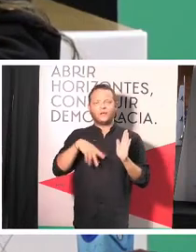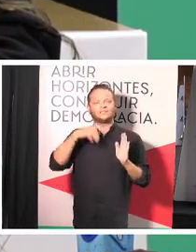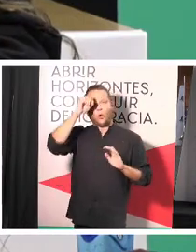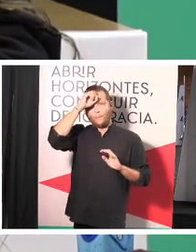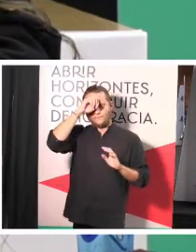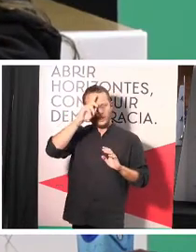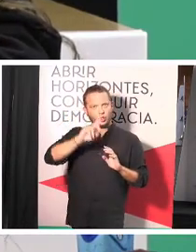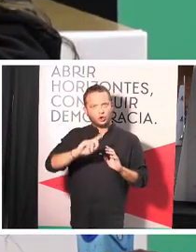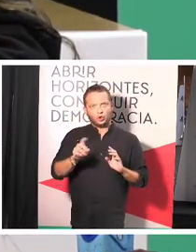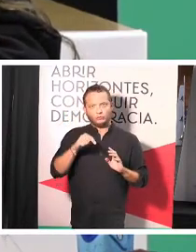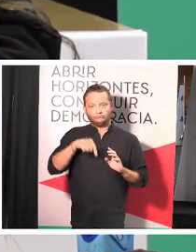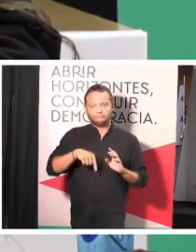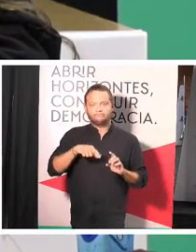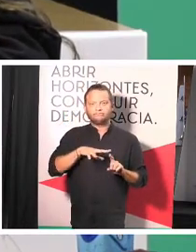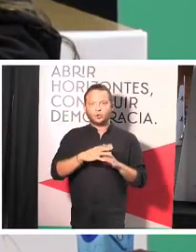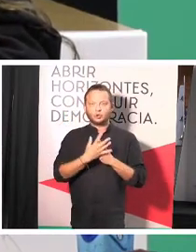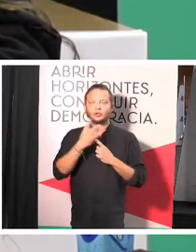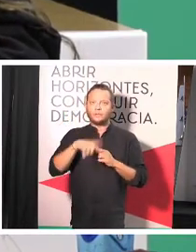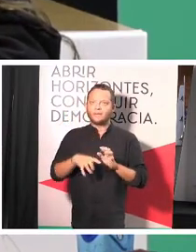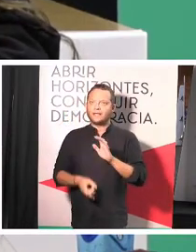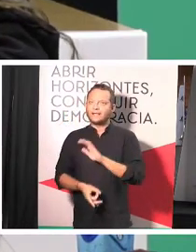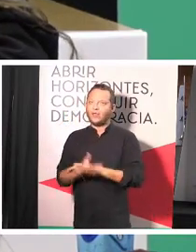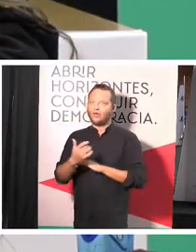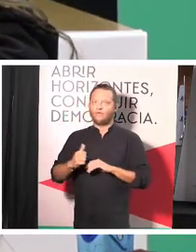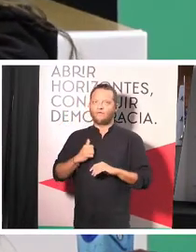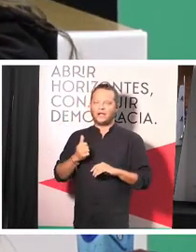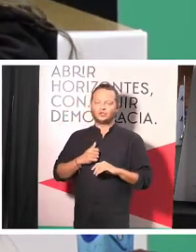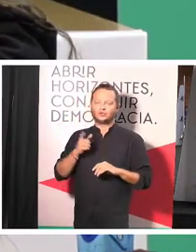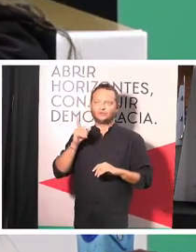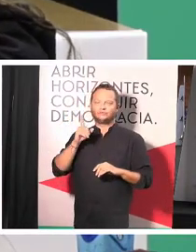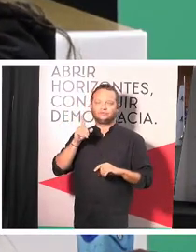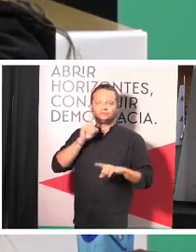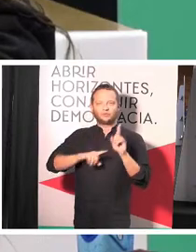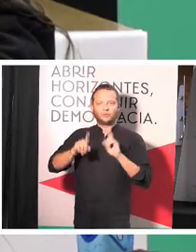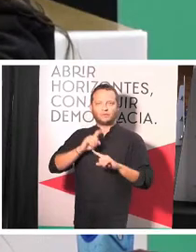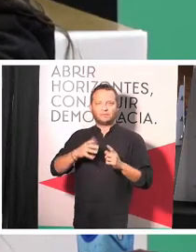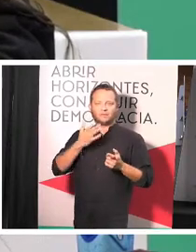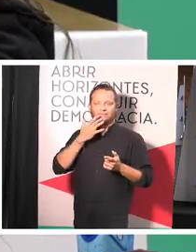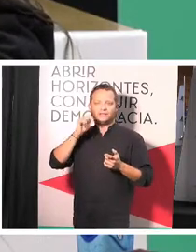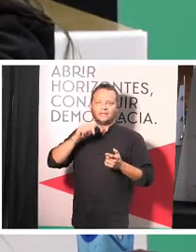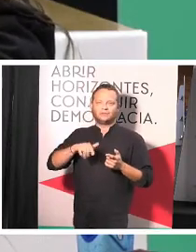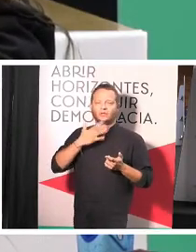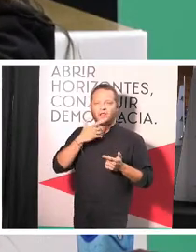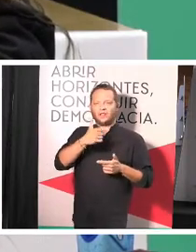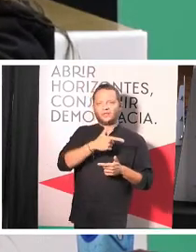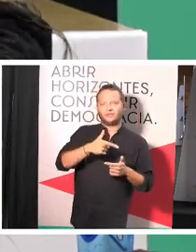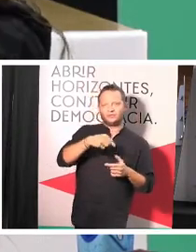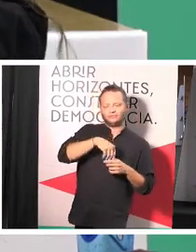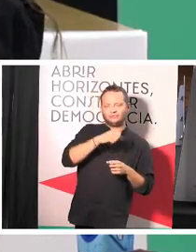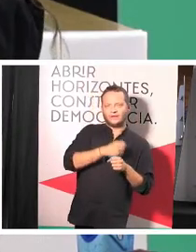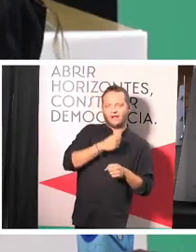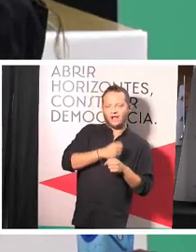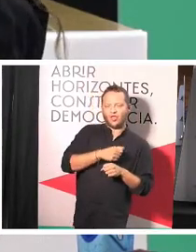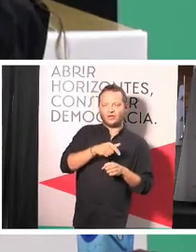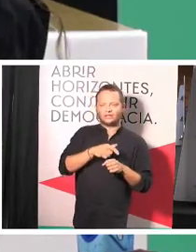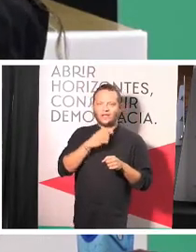opinión. En este contexto también se ha creado un falso dilema, como si esto fuera una división entre trabajadores de los que están a favor de ser